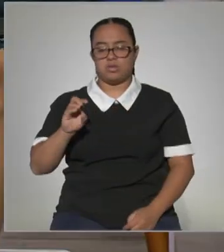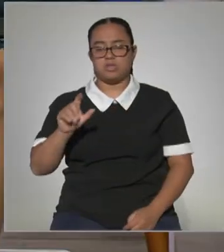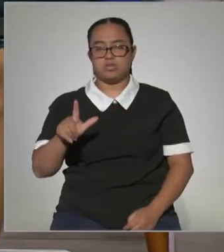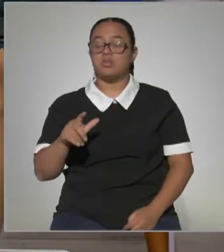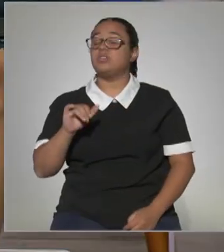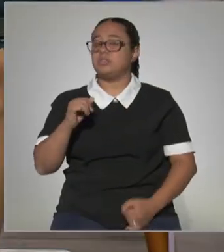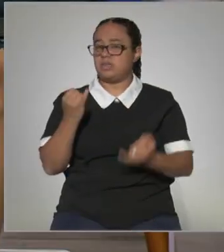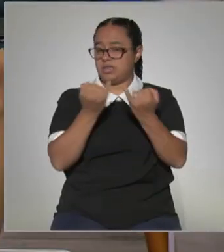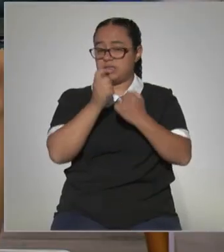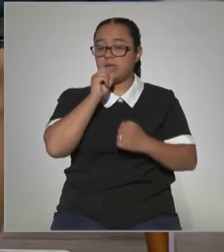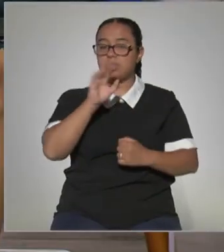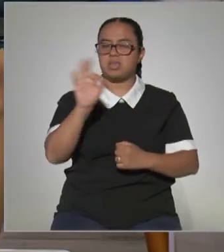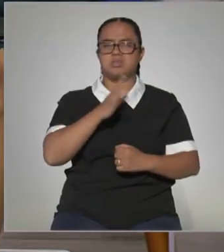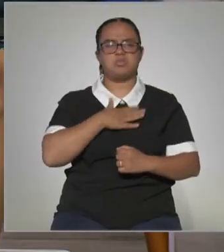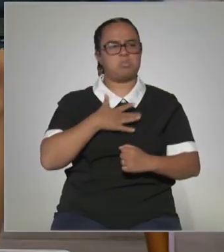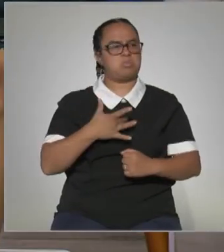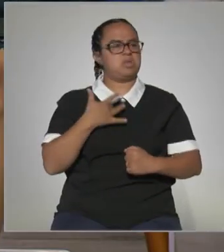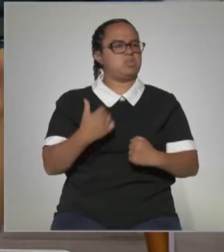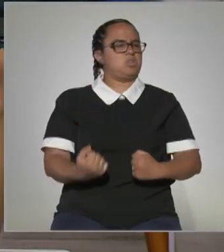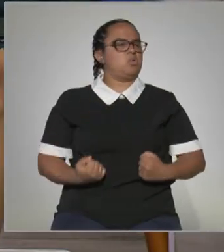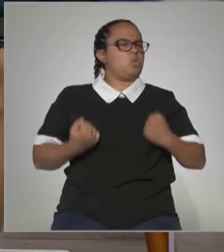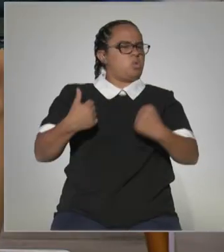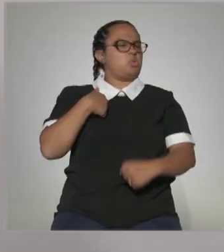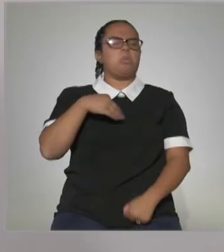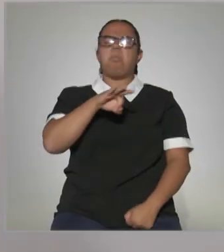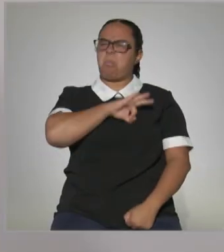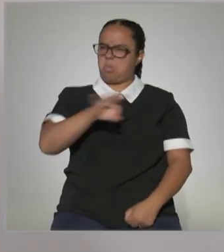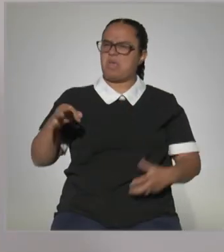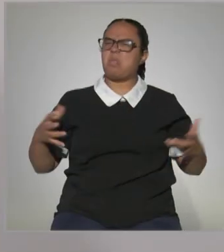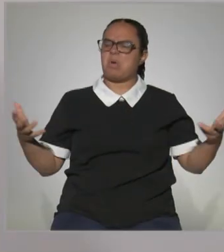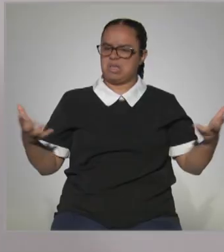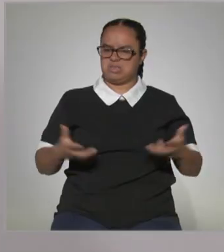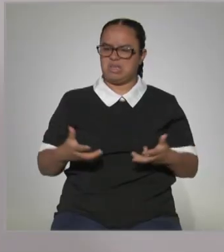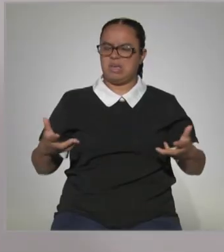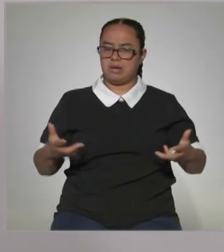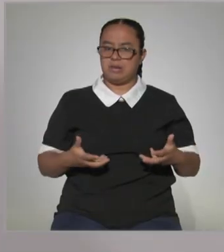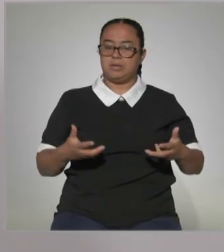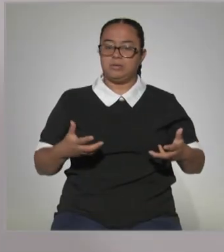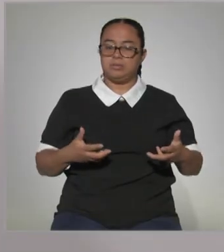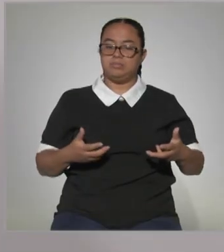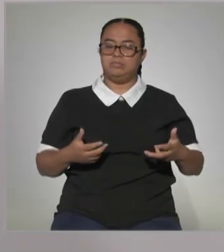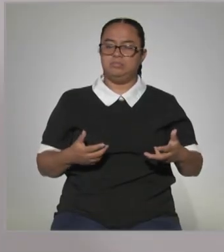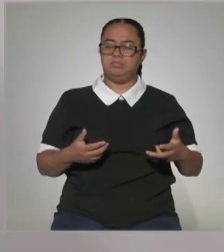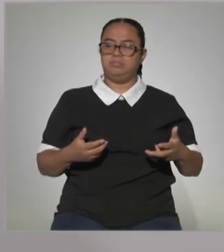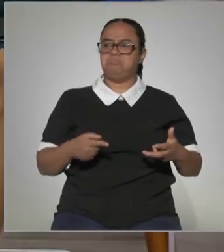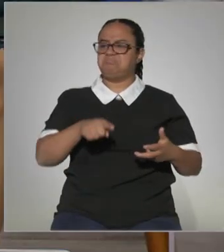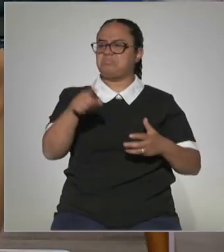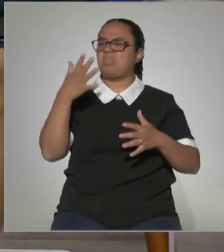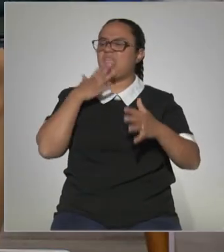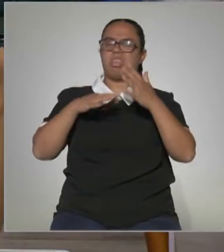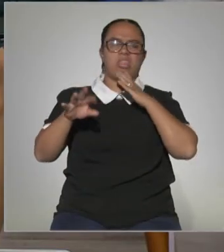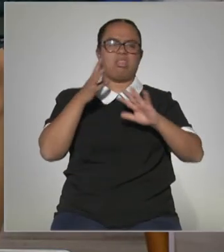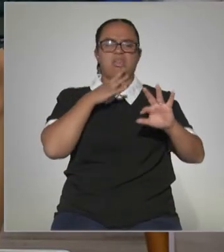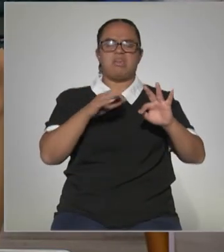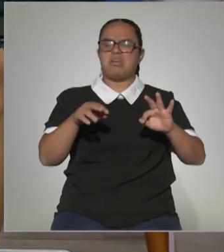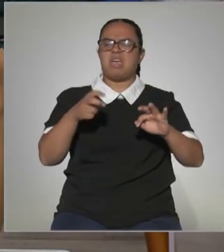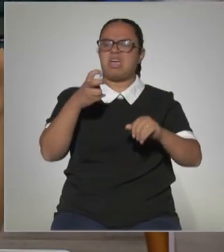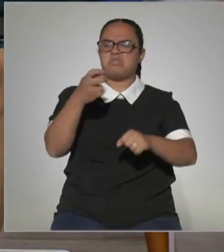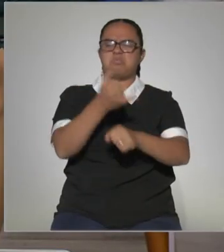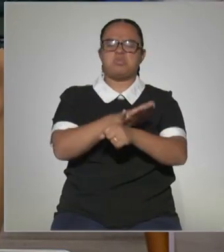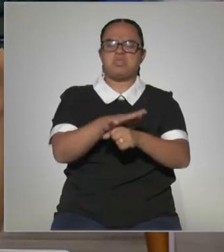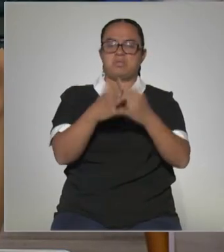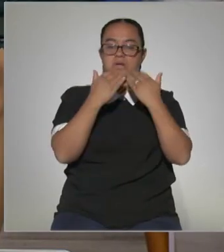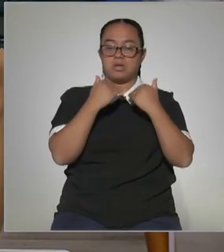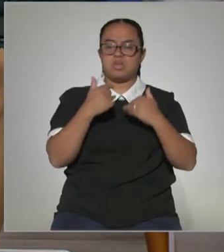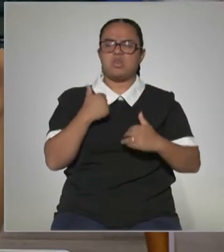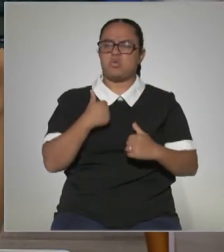mejor empoderados, como yo puedo todo, y entonces todo me parece muy pequeño y posible, ¿no? Y esa